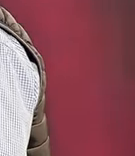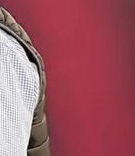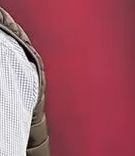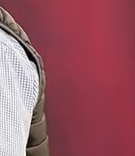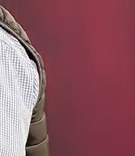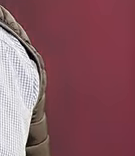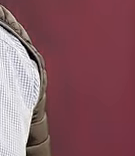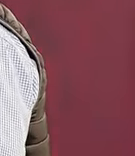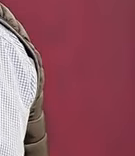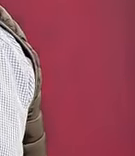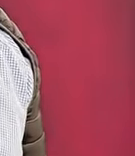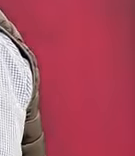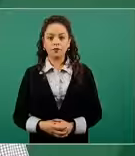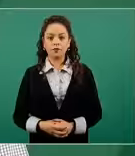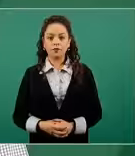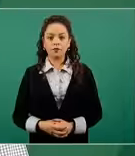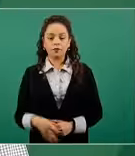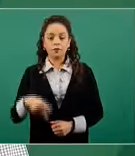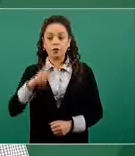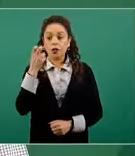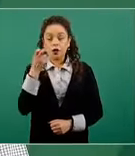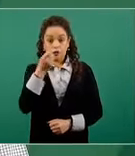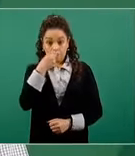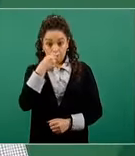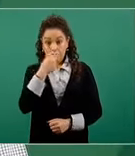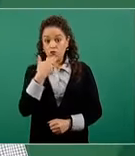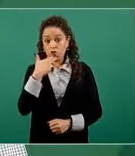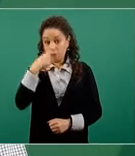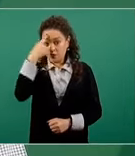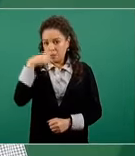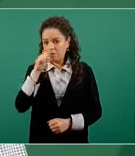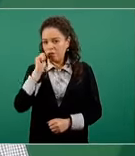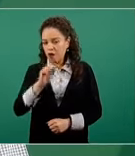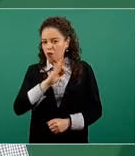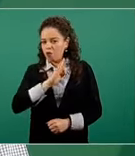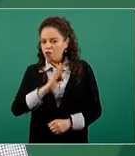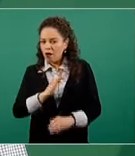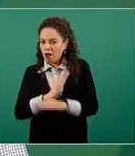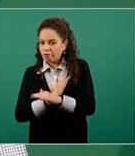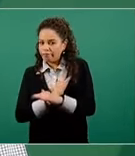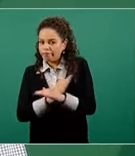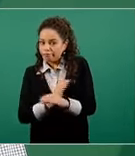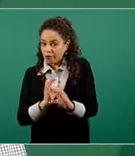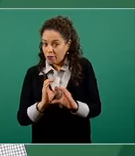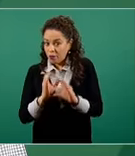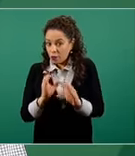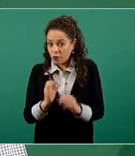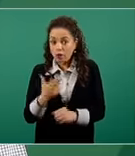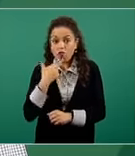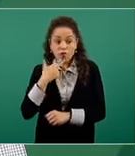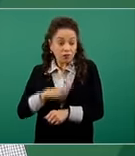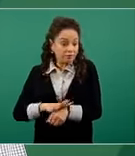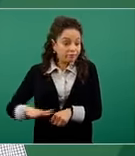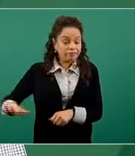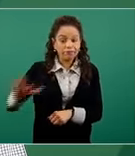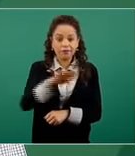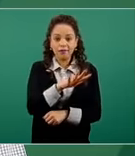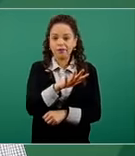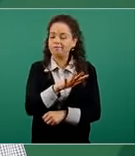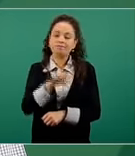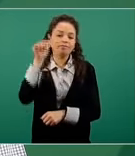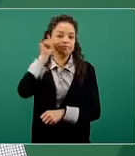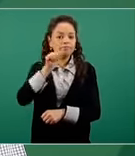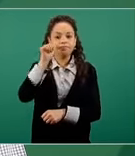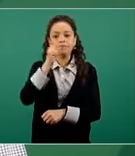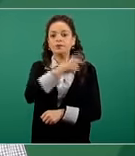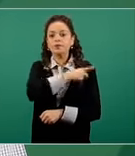a prevenir o como un medicamento que se tuviera o se pudiera usar en el ámbito comunitario. Debe de ser siempre bajo